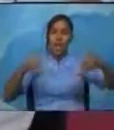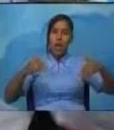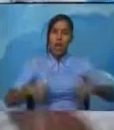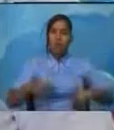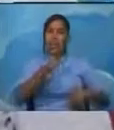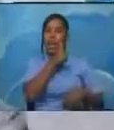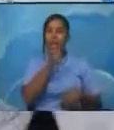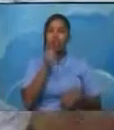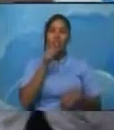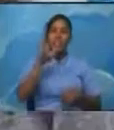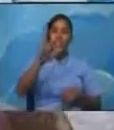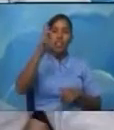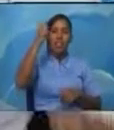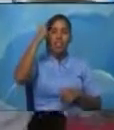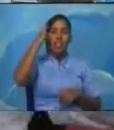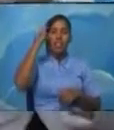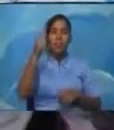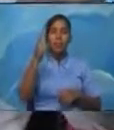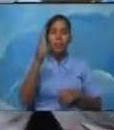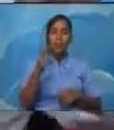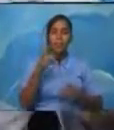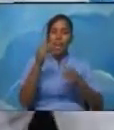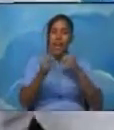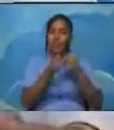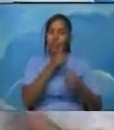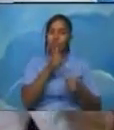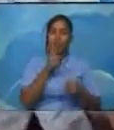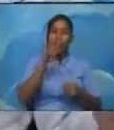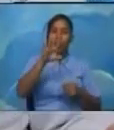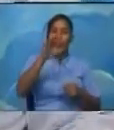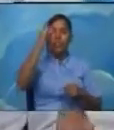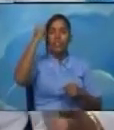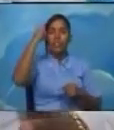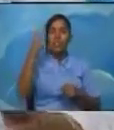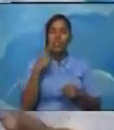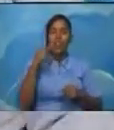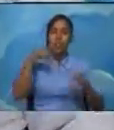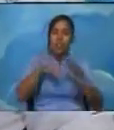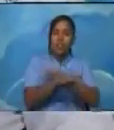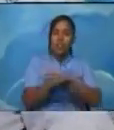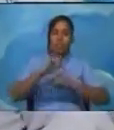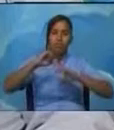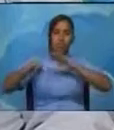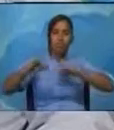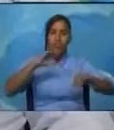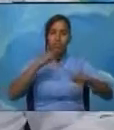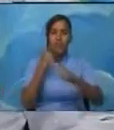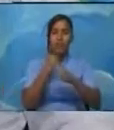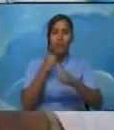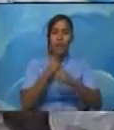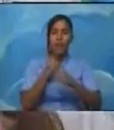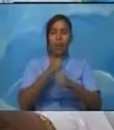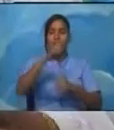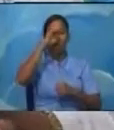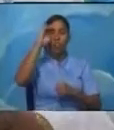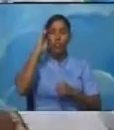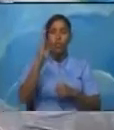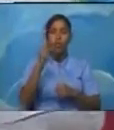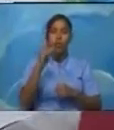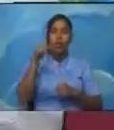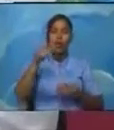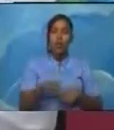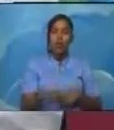esforzaron, ayunaban 3 días, abrían pozos sépticos trabajando al Señor. Ahorita, hermanos, la gente está cosechando la cosa